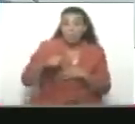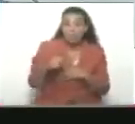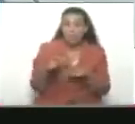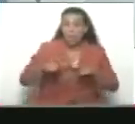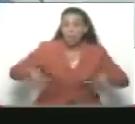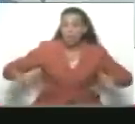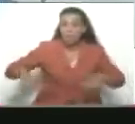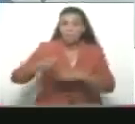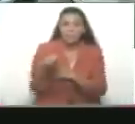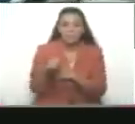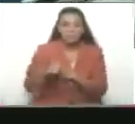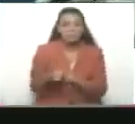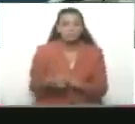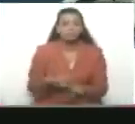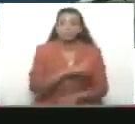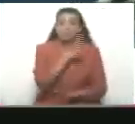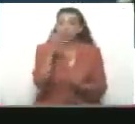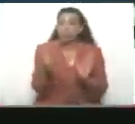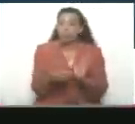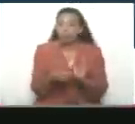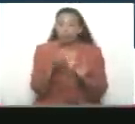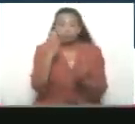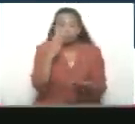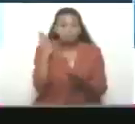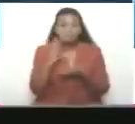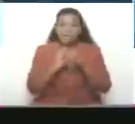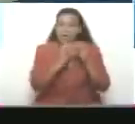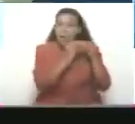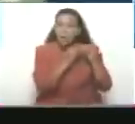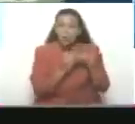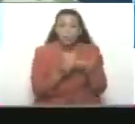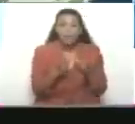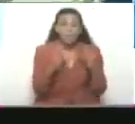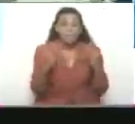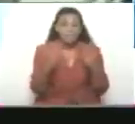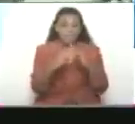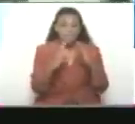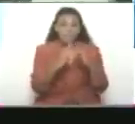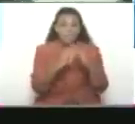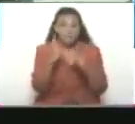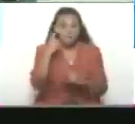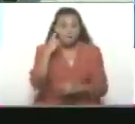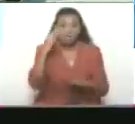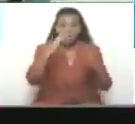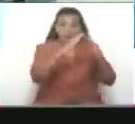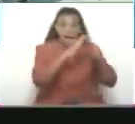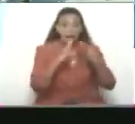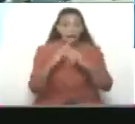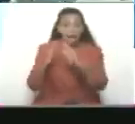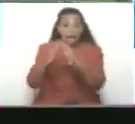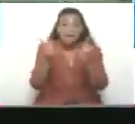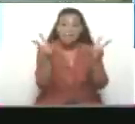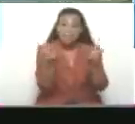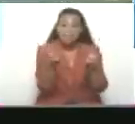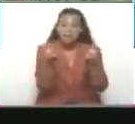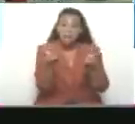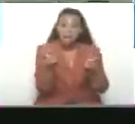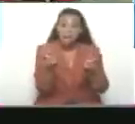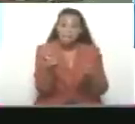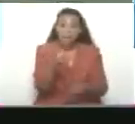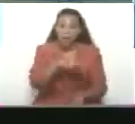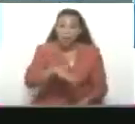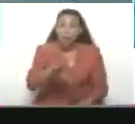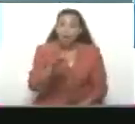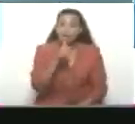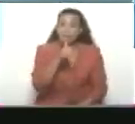paz impresionante todo esto fíjense ustedes vivienda ya vamos a ver el tema de vivienda que hay una